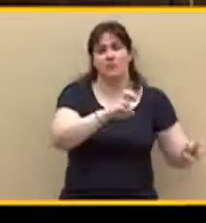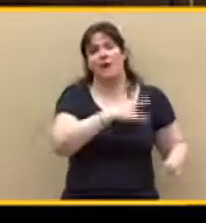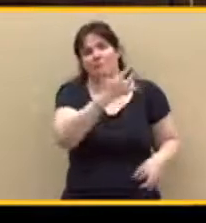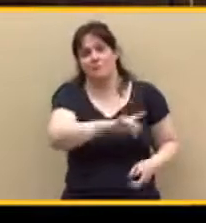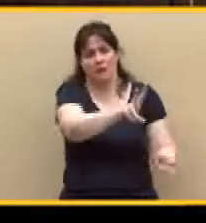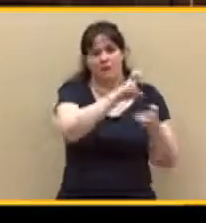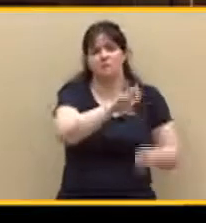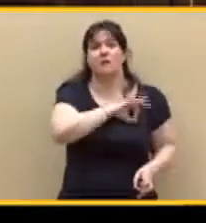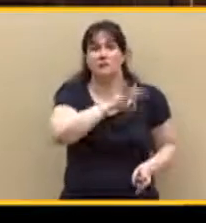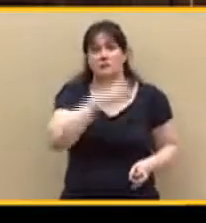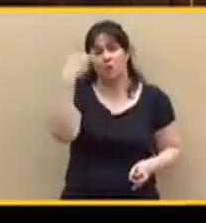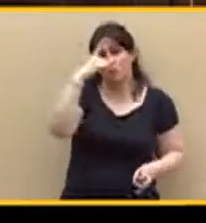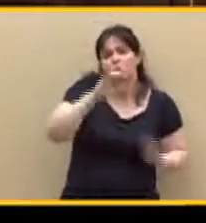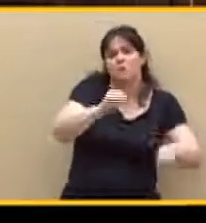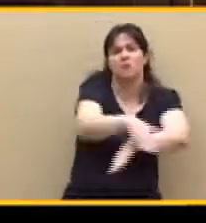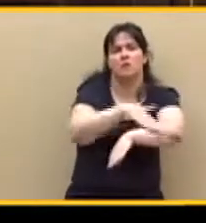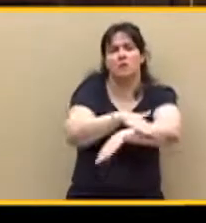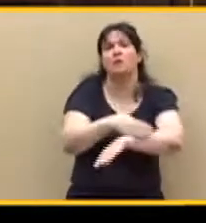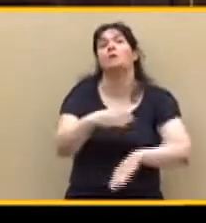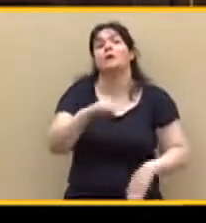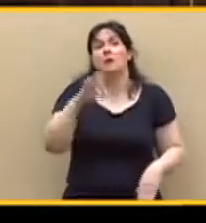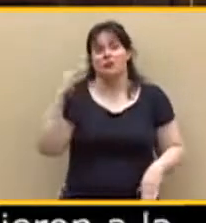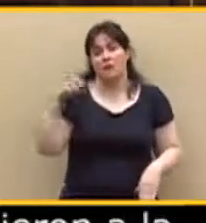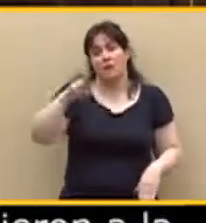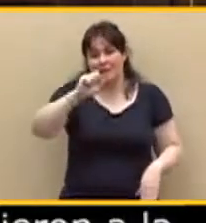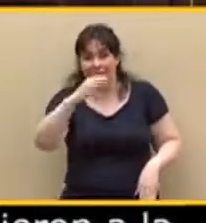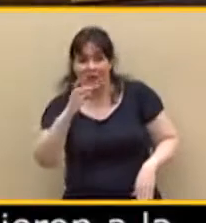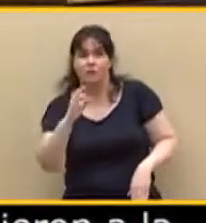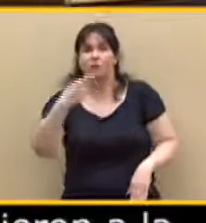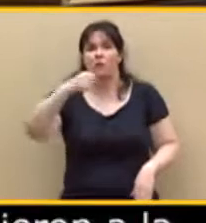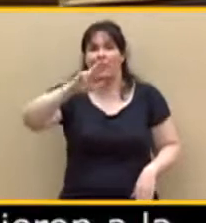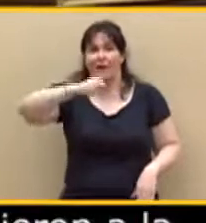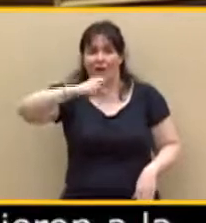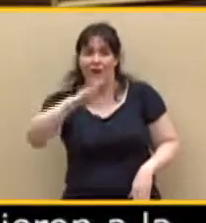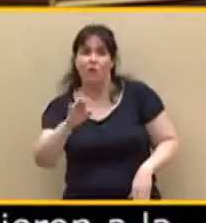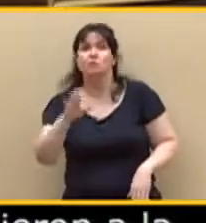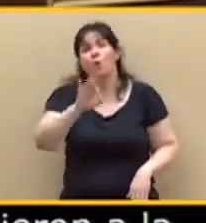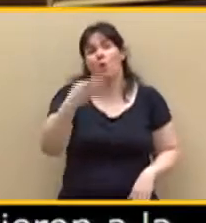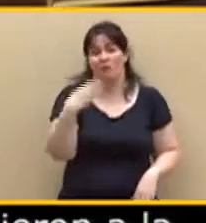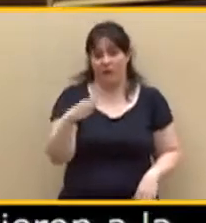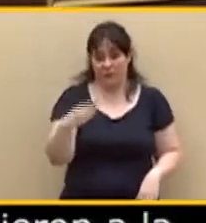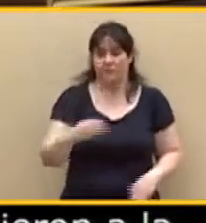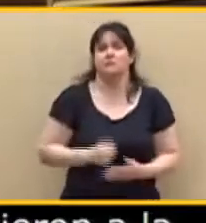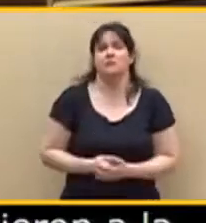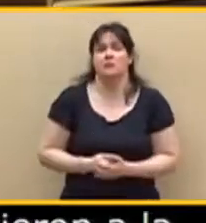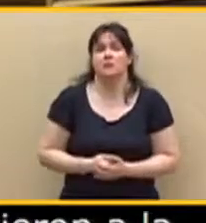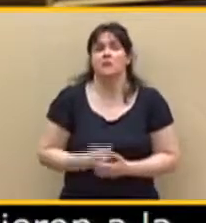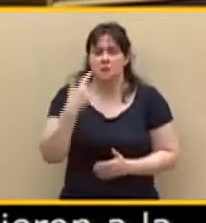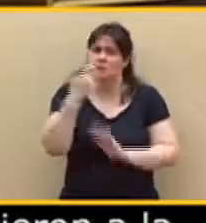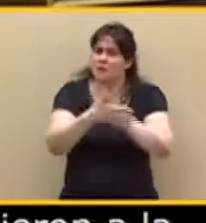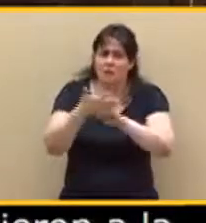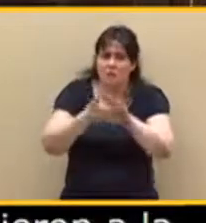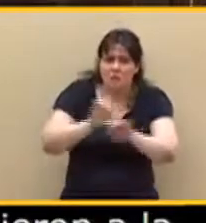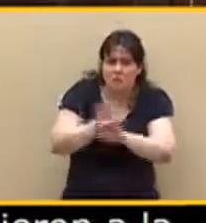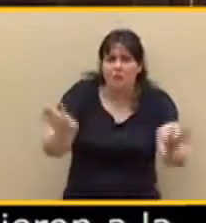Gobierno. Entre ellos, Rodrigo Rato, Francisco Granados o Luis Bárcenas. Vamos a hablar con claridad, señoría. Gracias